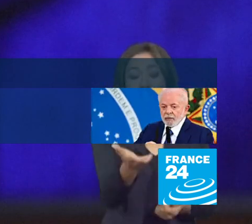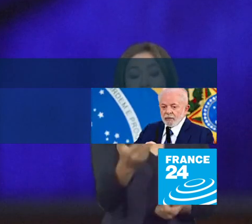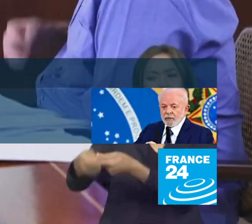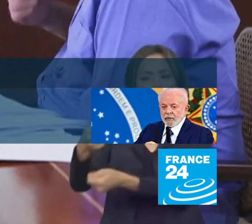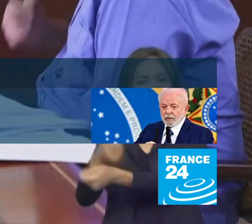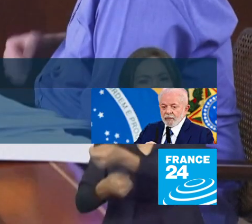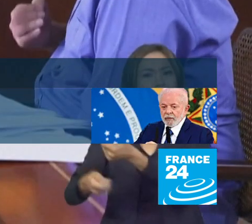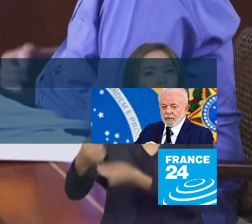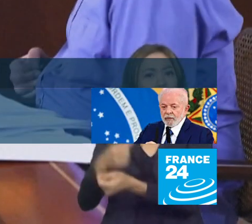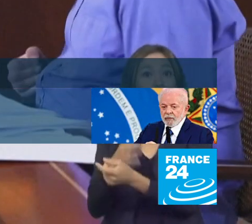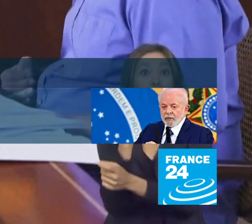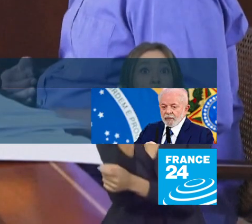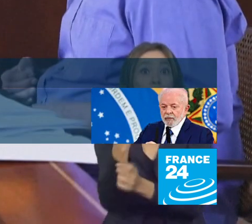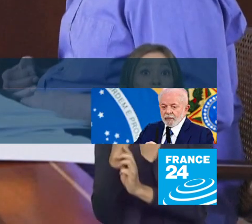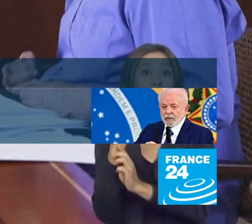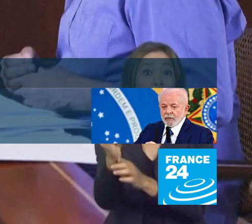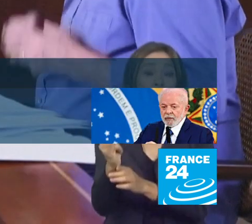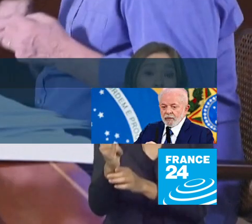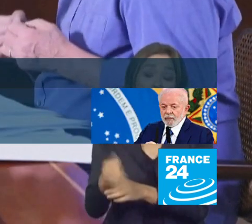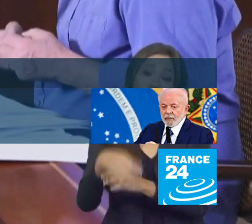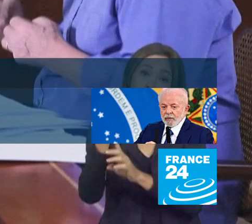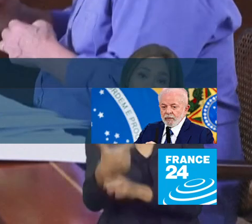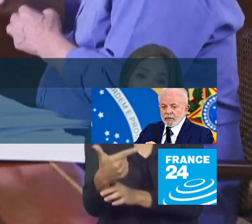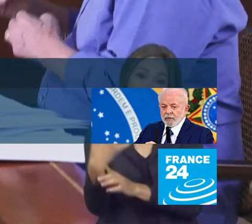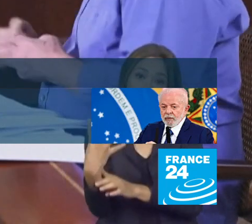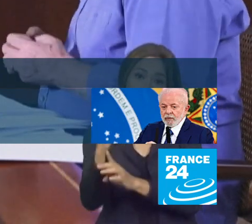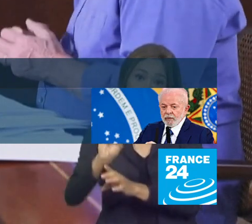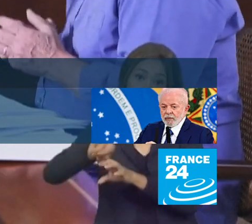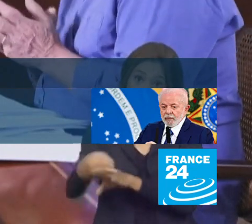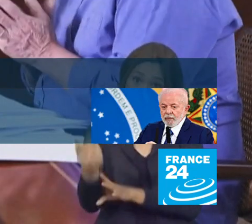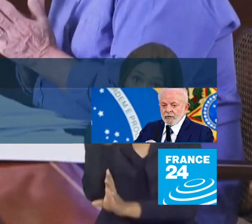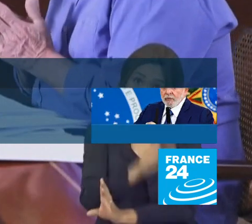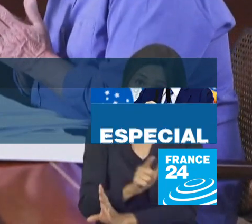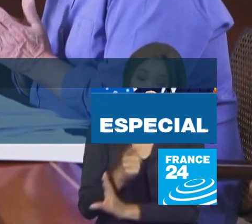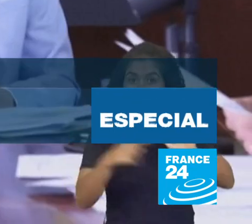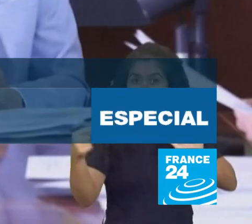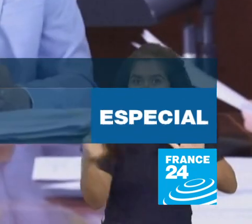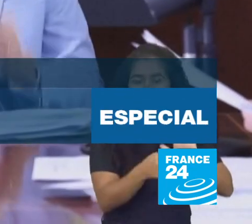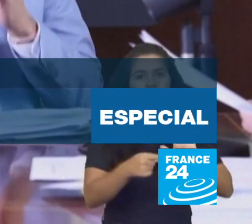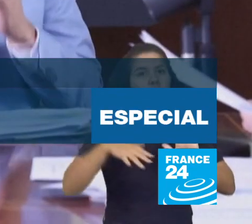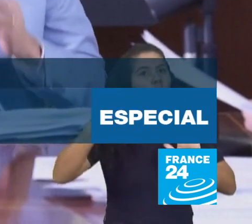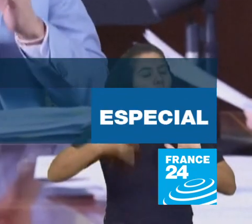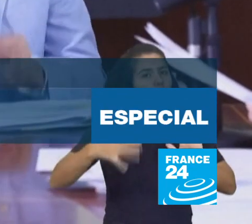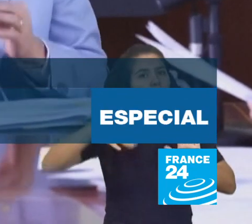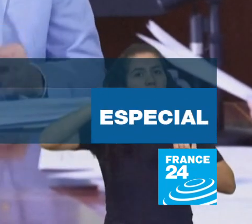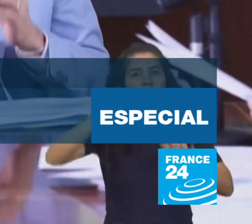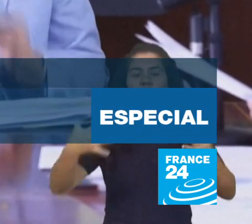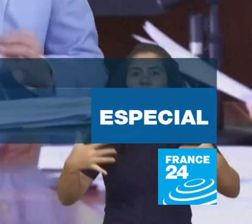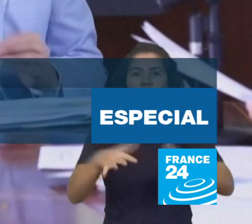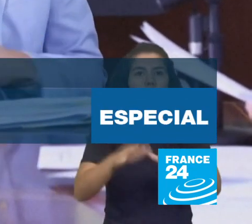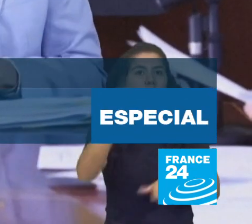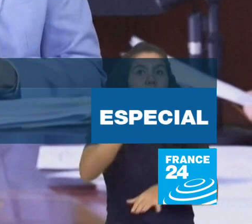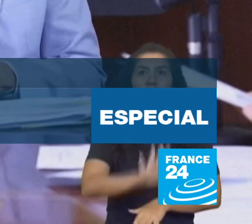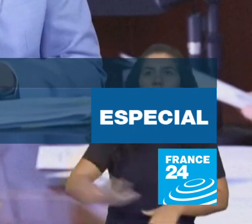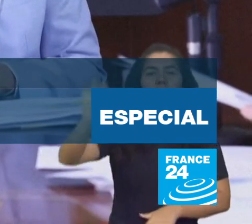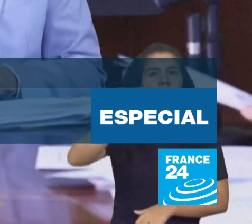sido aprobado el tema es el costo de este apoyo que ha conseguido hacer de la base aleada que se considera por sí un